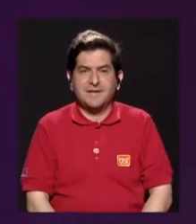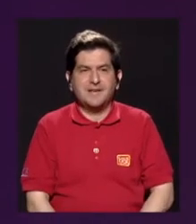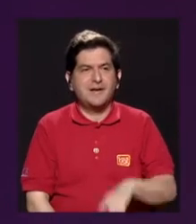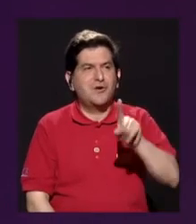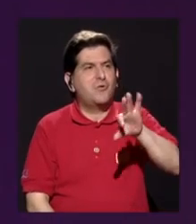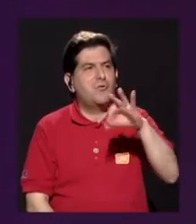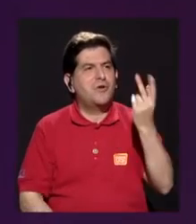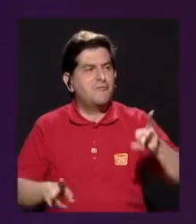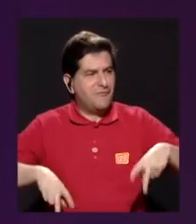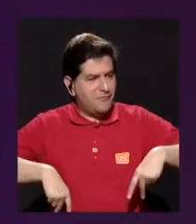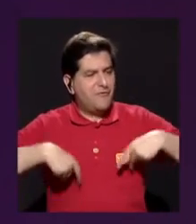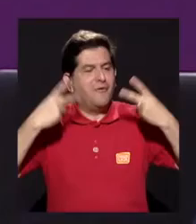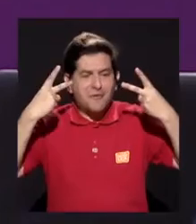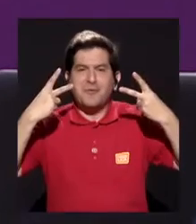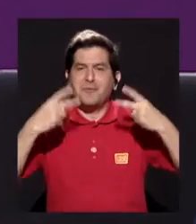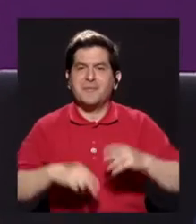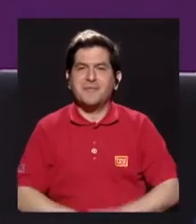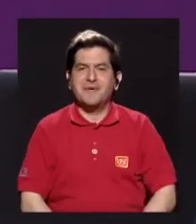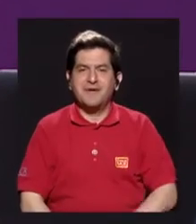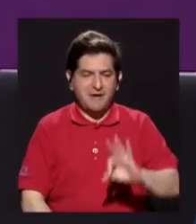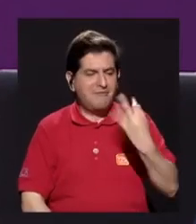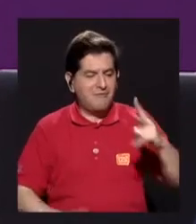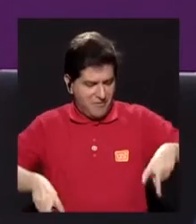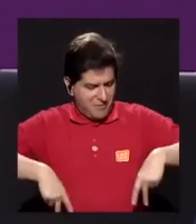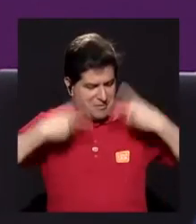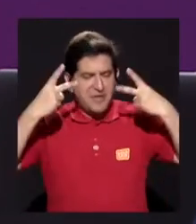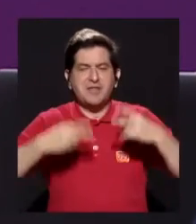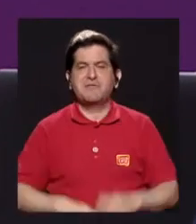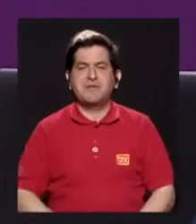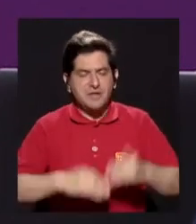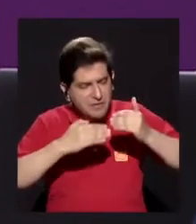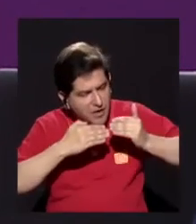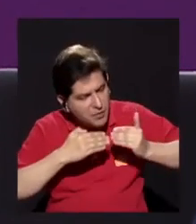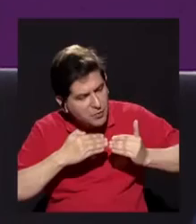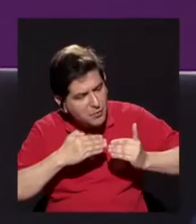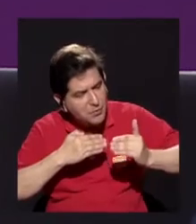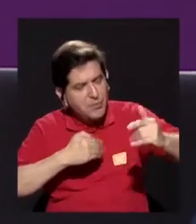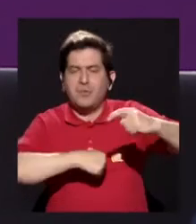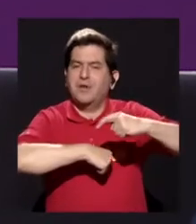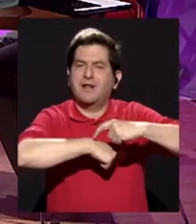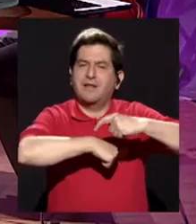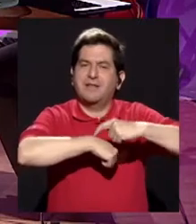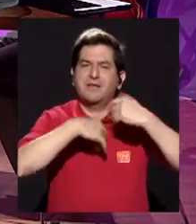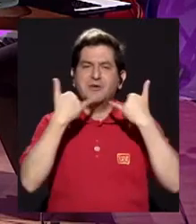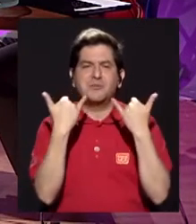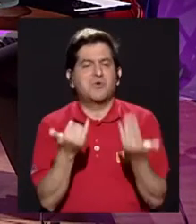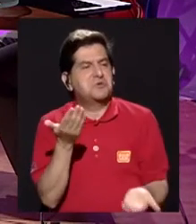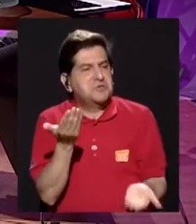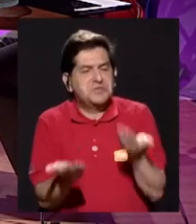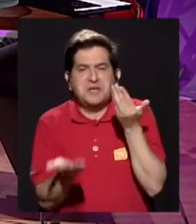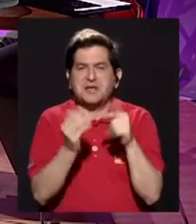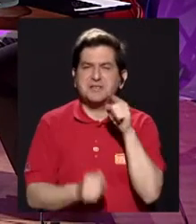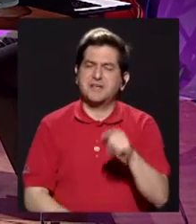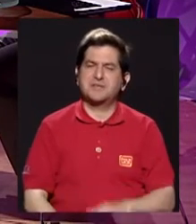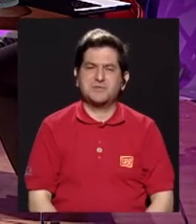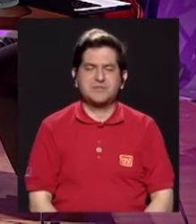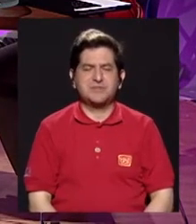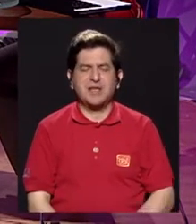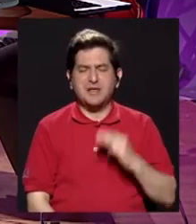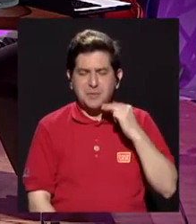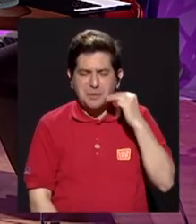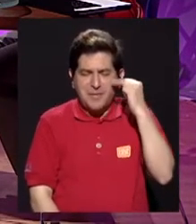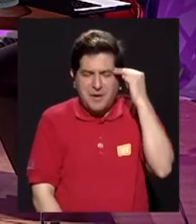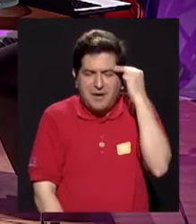una forma de vida, una forma de vida de que conforme va pasando el tiempo y ya entras en una etapa de